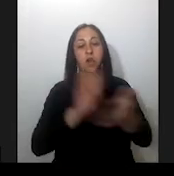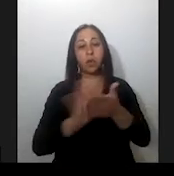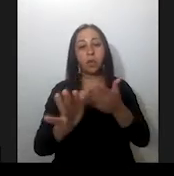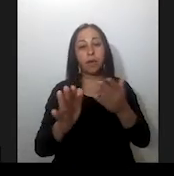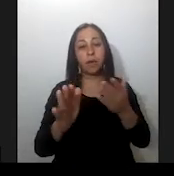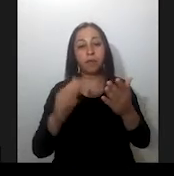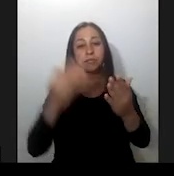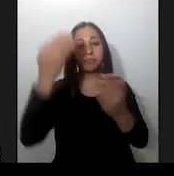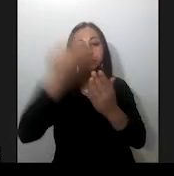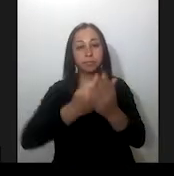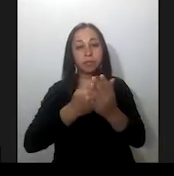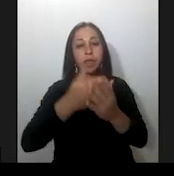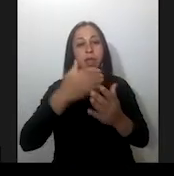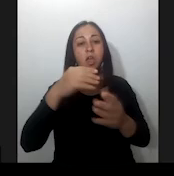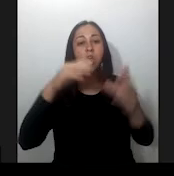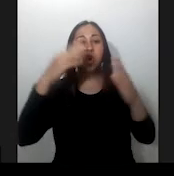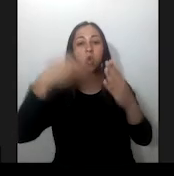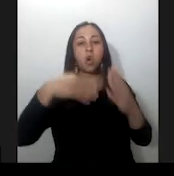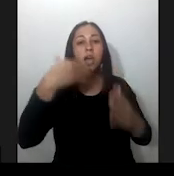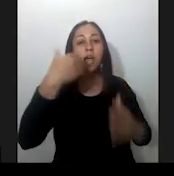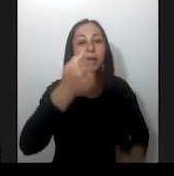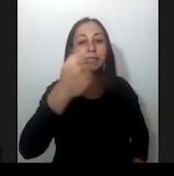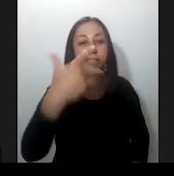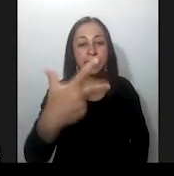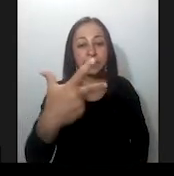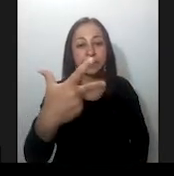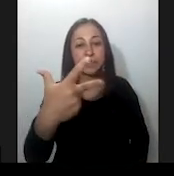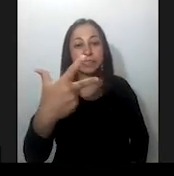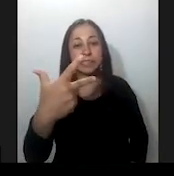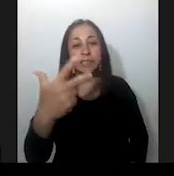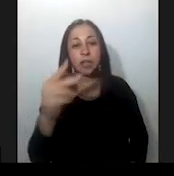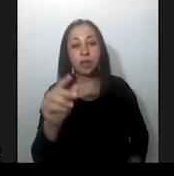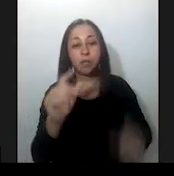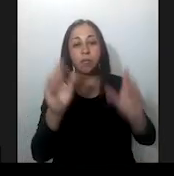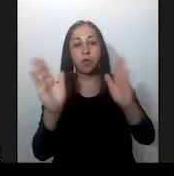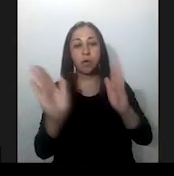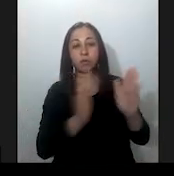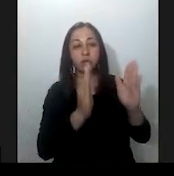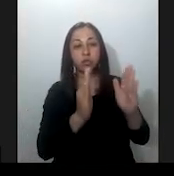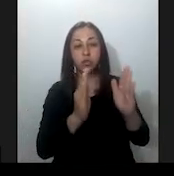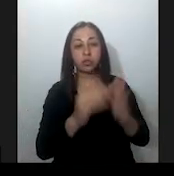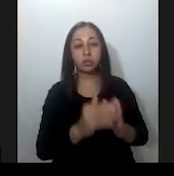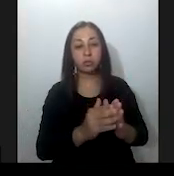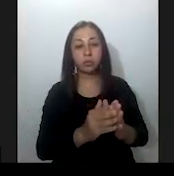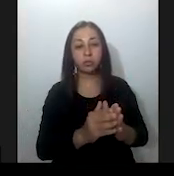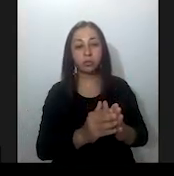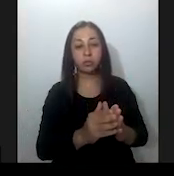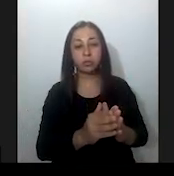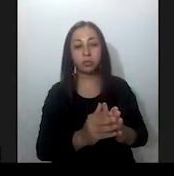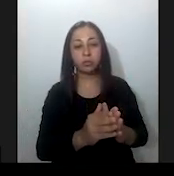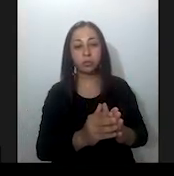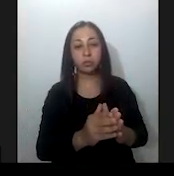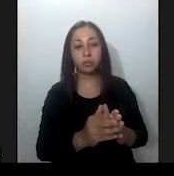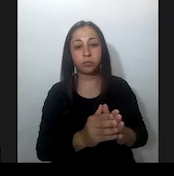vamos a agregar una nueva página, una hoja 3. ¿Bien? La movemos.